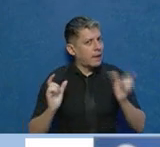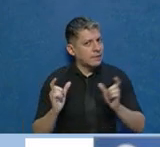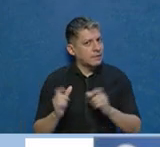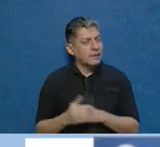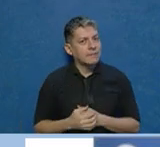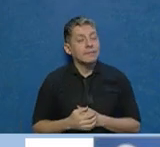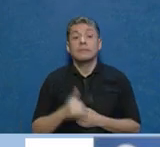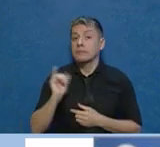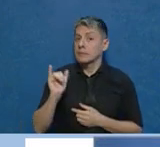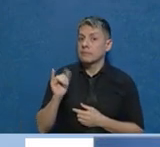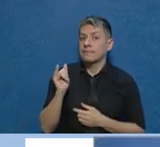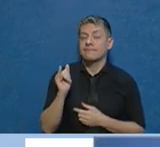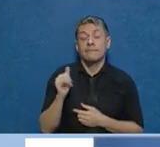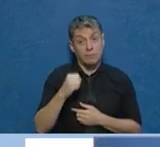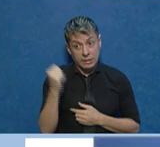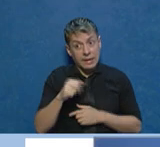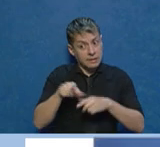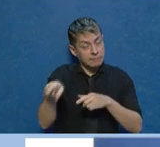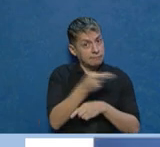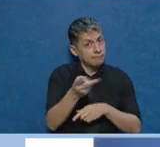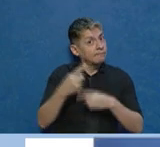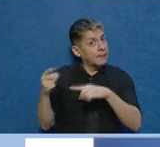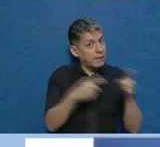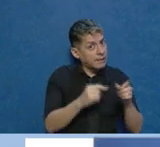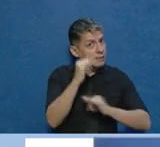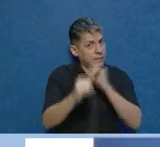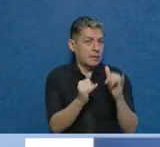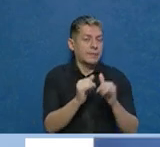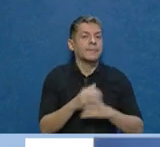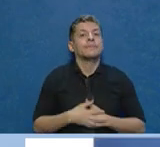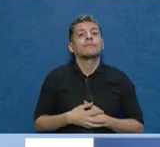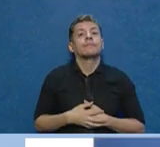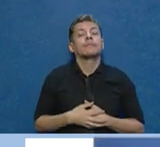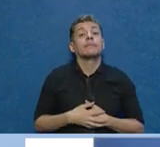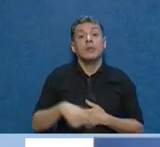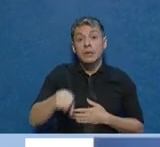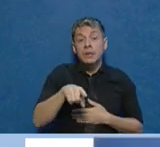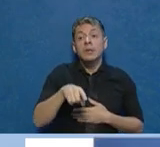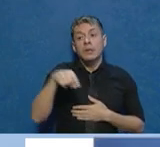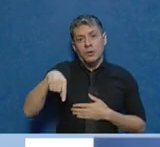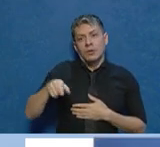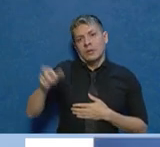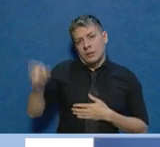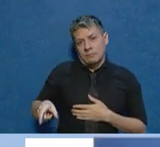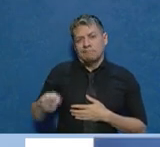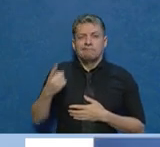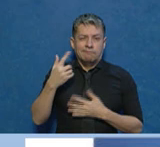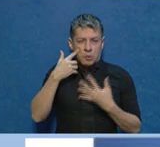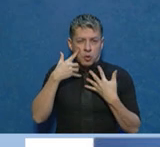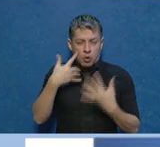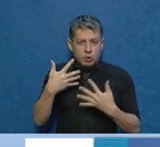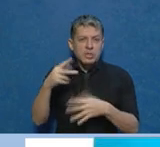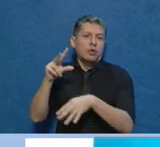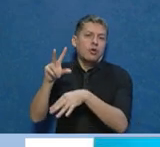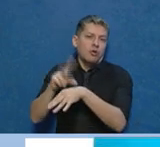oportuna. Hay que tener en cuenta esto, bueno, hoy hablando con un conocido deportólogo, el doctor Rodríguez